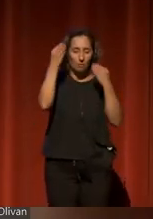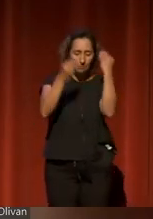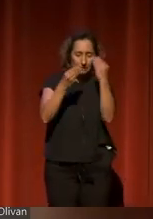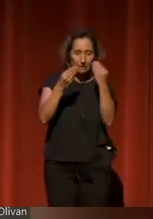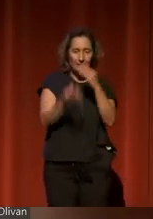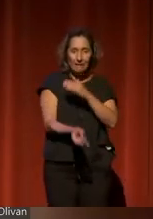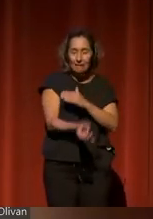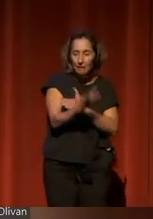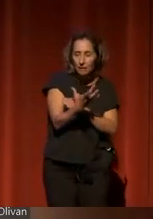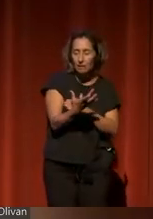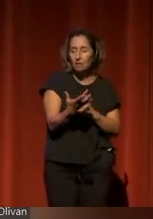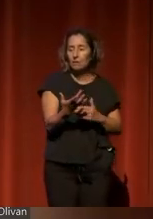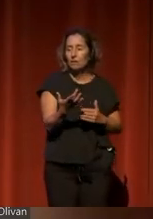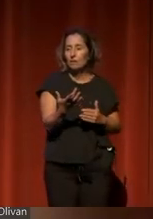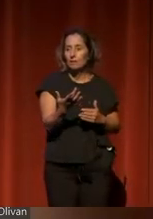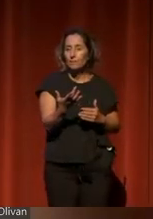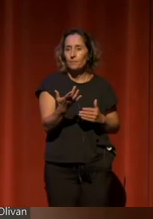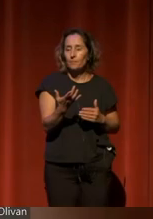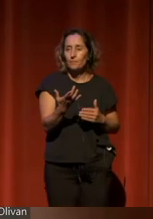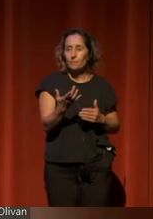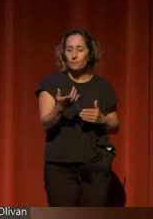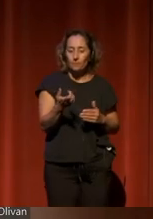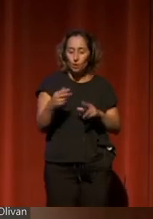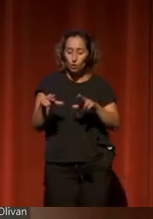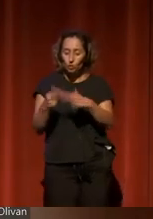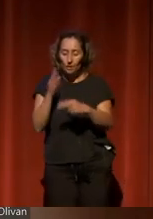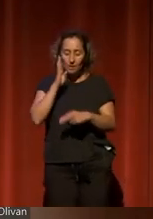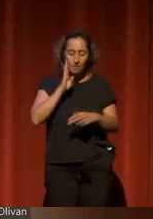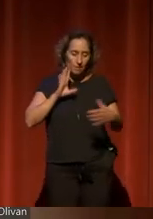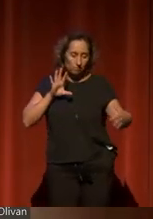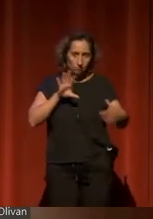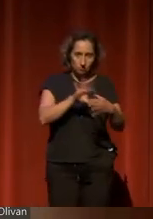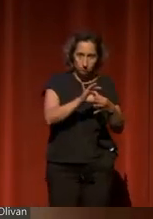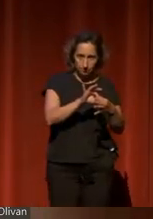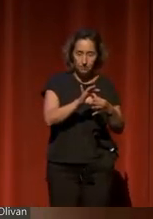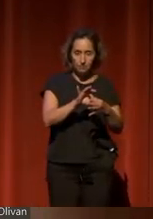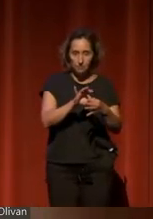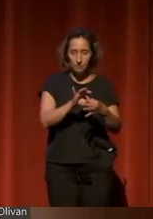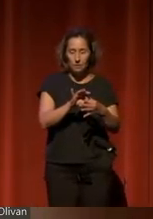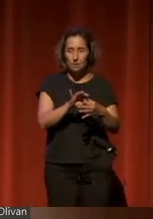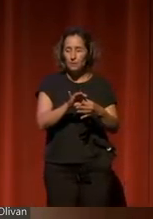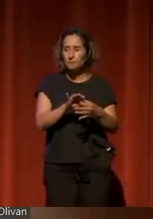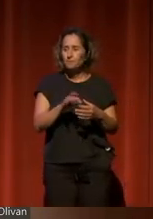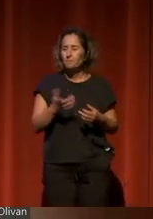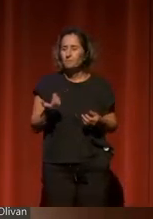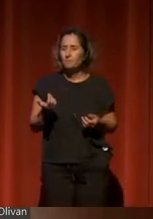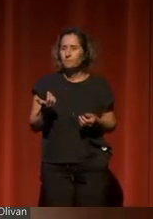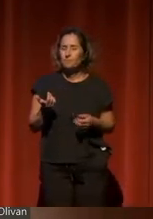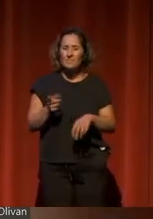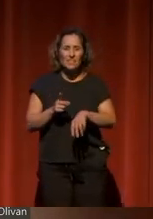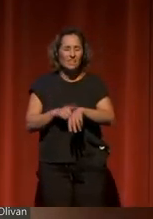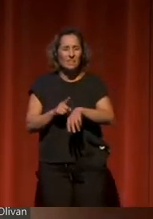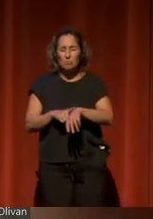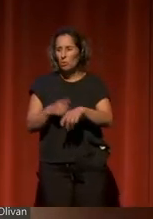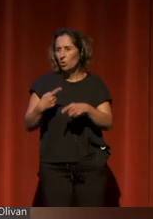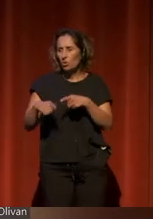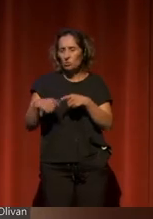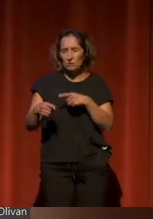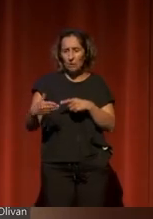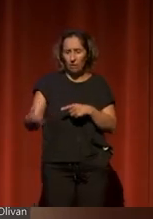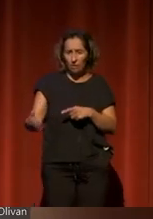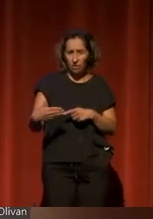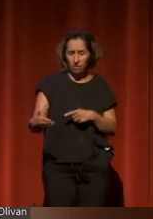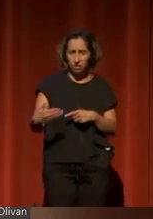e eh vincularnos social y efectivamente no yo creo que estamos perdiendo mucho tiempo en cosas que no son importantes como